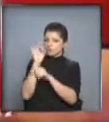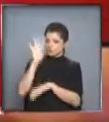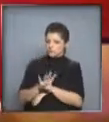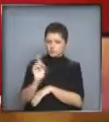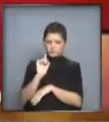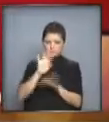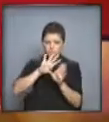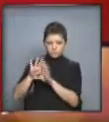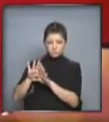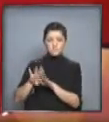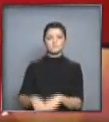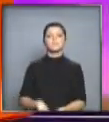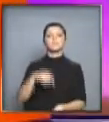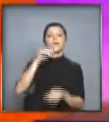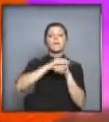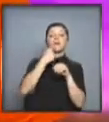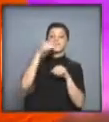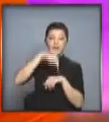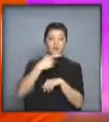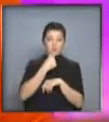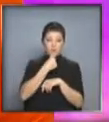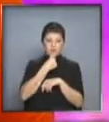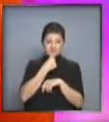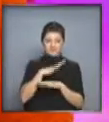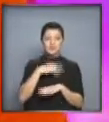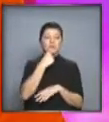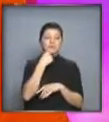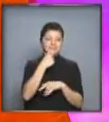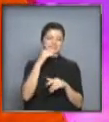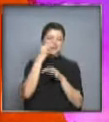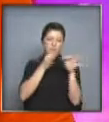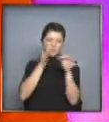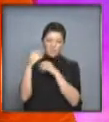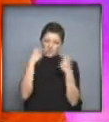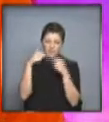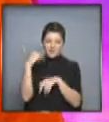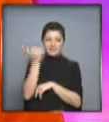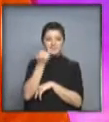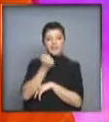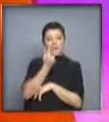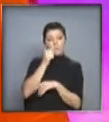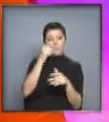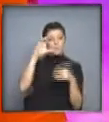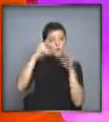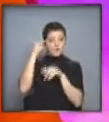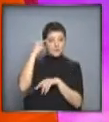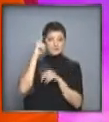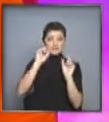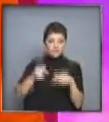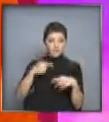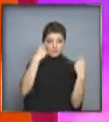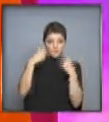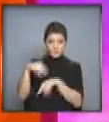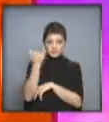que tiene una intervención, ya estoy con vos. Exactamente, nuevo. Porque hay muchos discursos, muchas posturas sobre este tema, una de las cuales dice que en realidad no